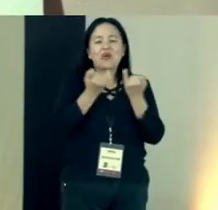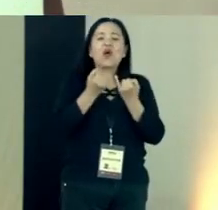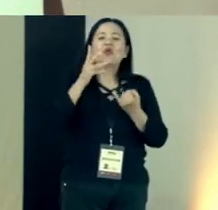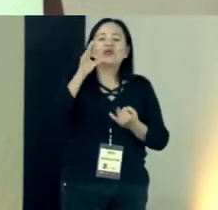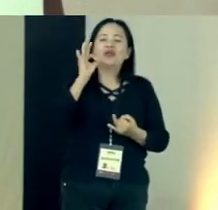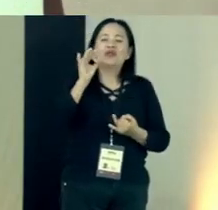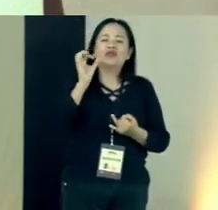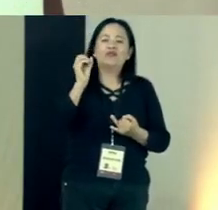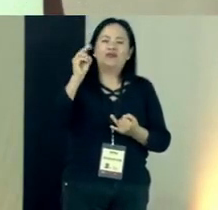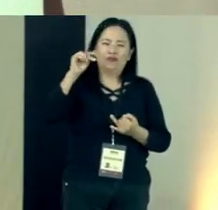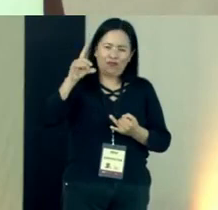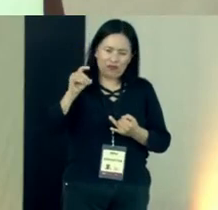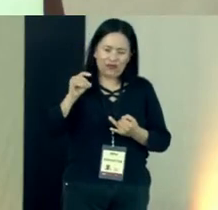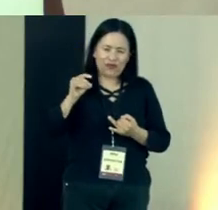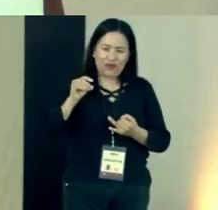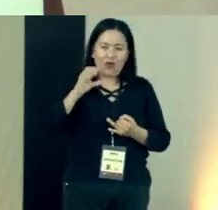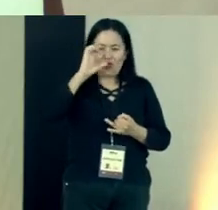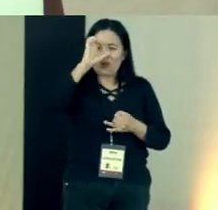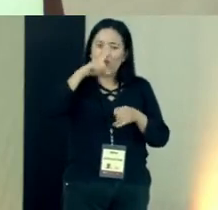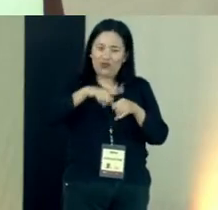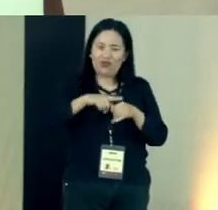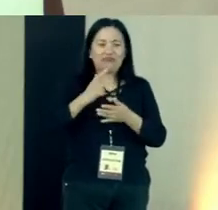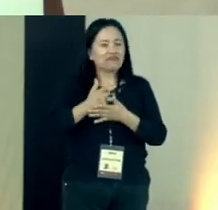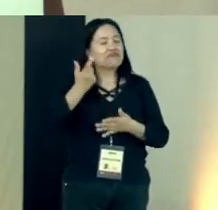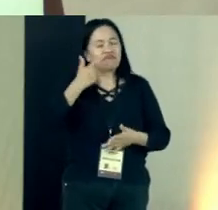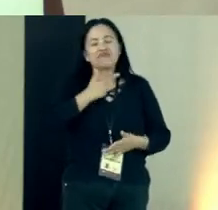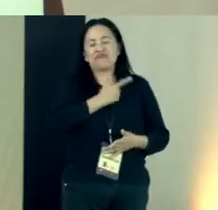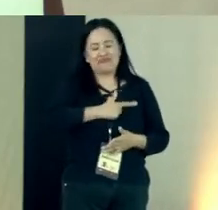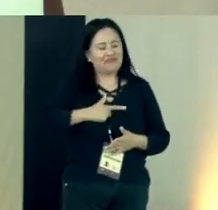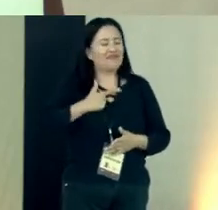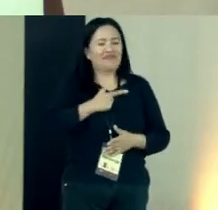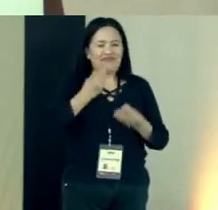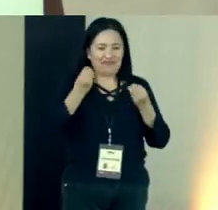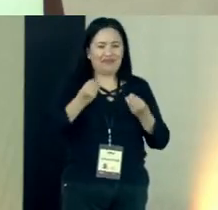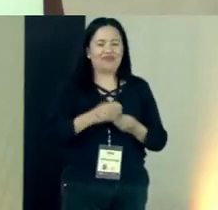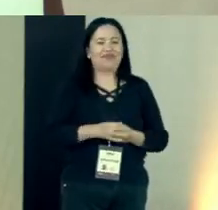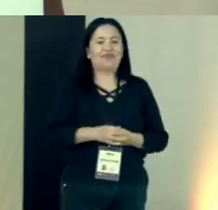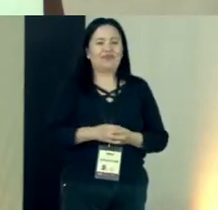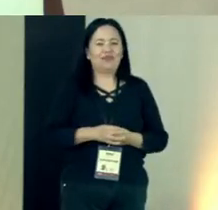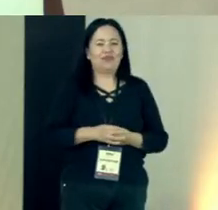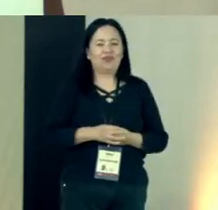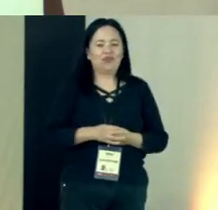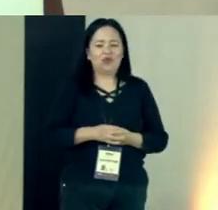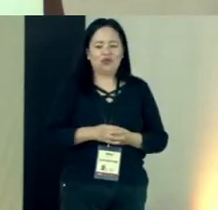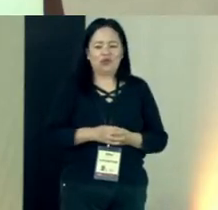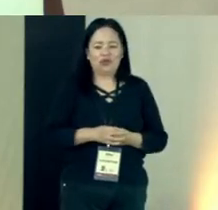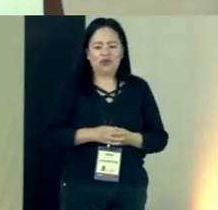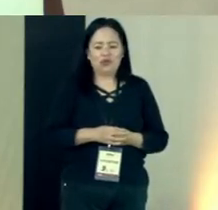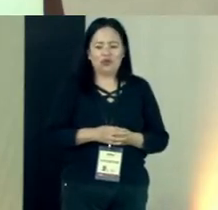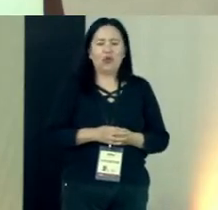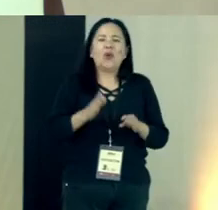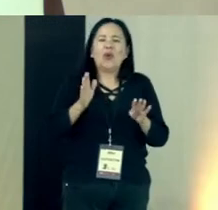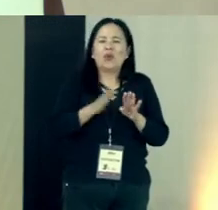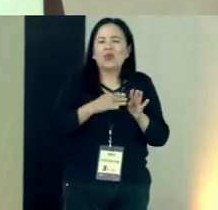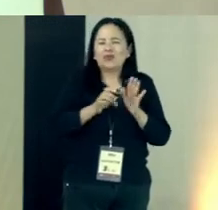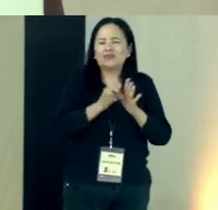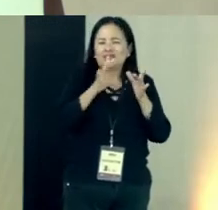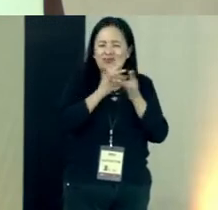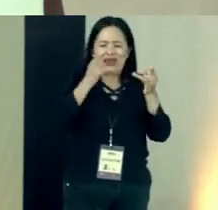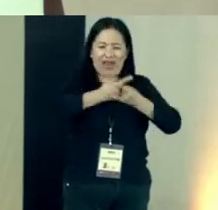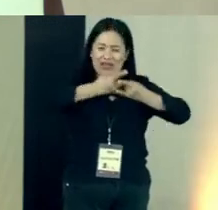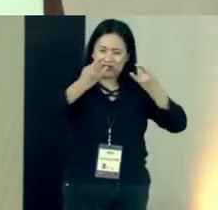Fondo de Cultura Económica, porque en efecto, cuando hablamos de la posibilidad de publicar una antología de Machado de